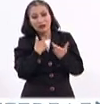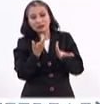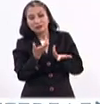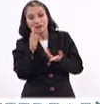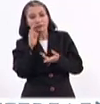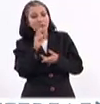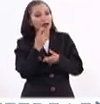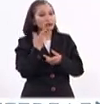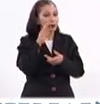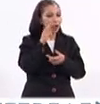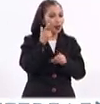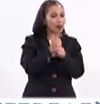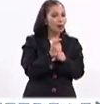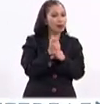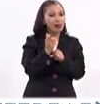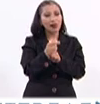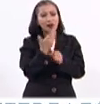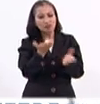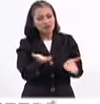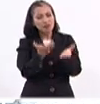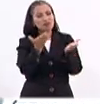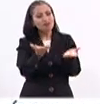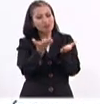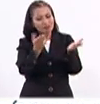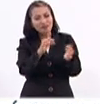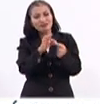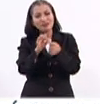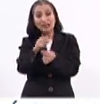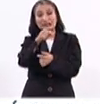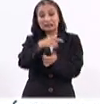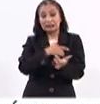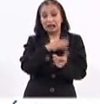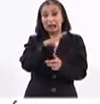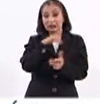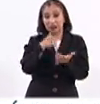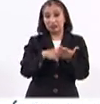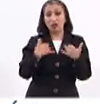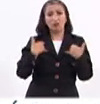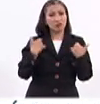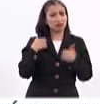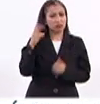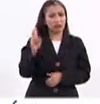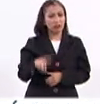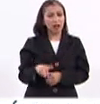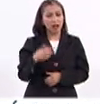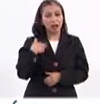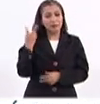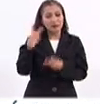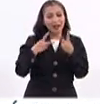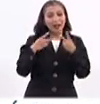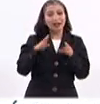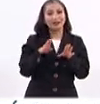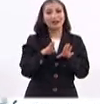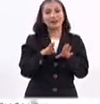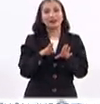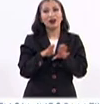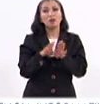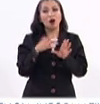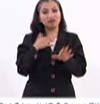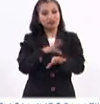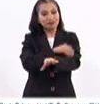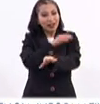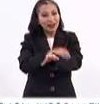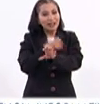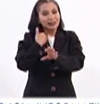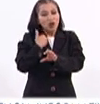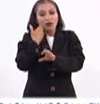precisamente encontrar esas habilidades y empezarlos a canalizar. La inquietud existe, los chicos realmente llegan con esa